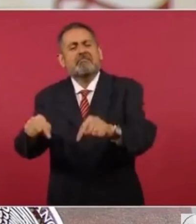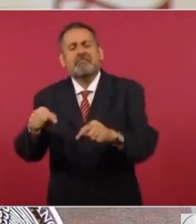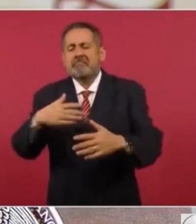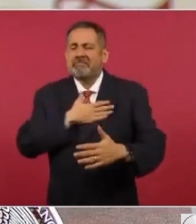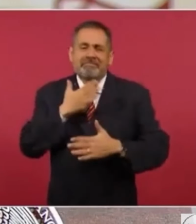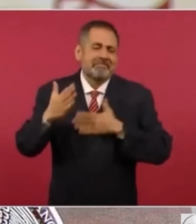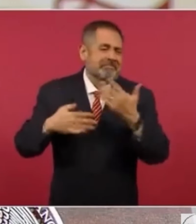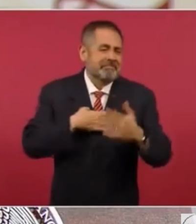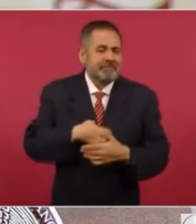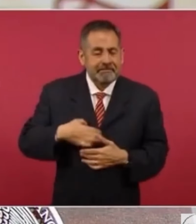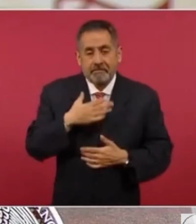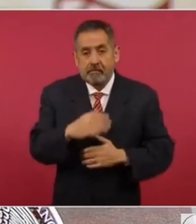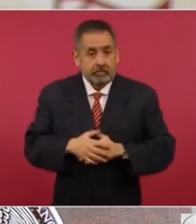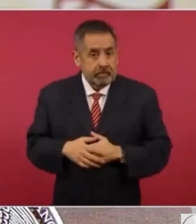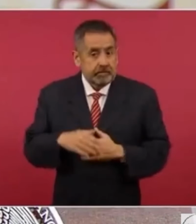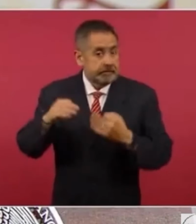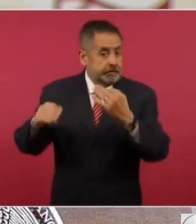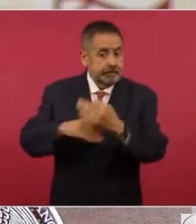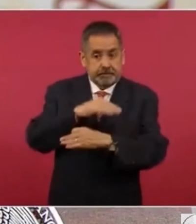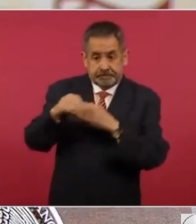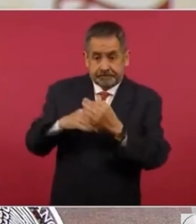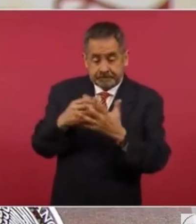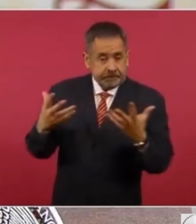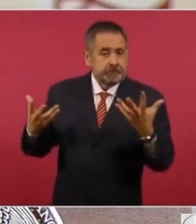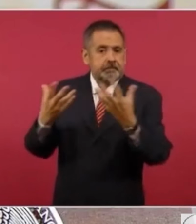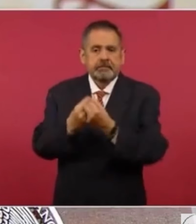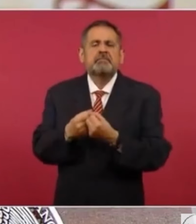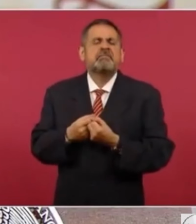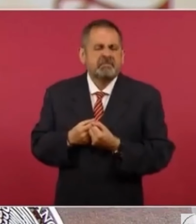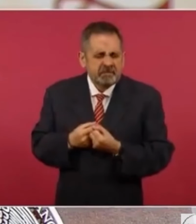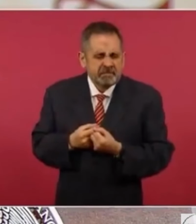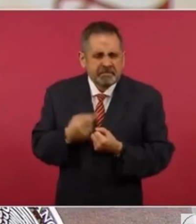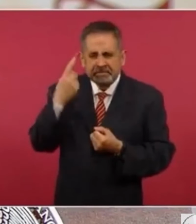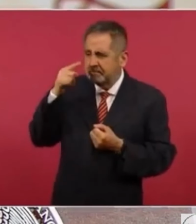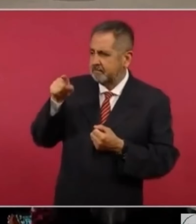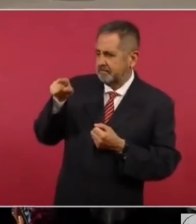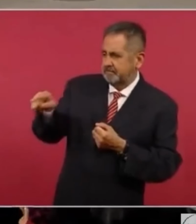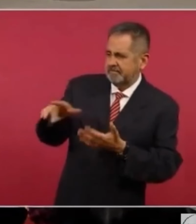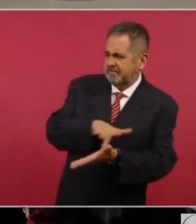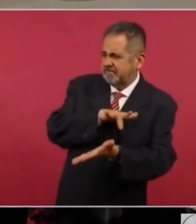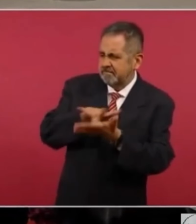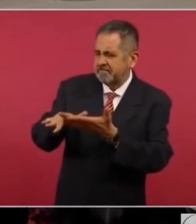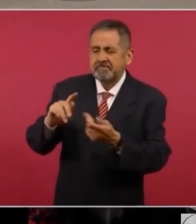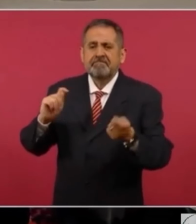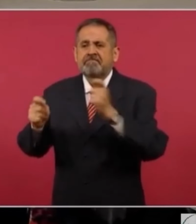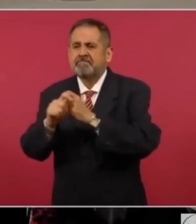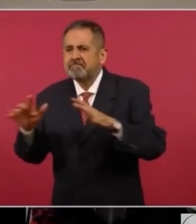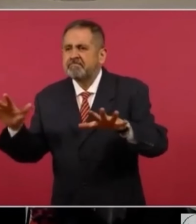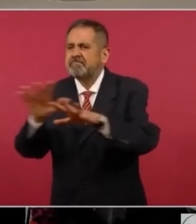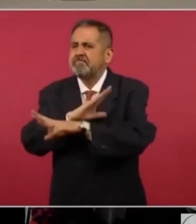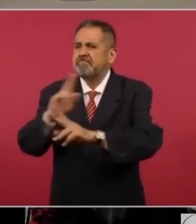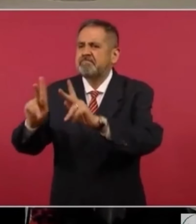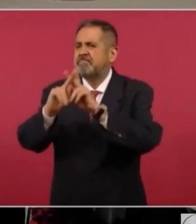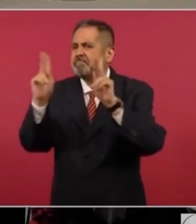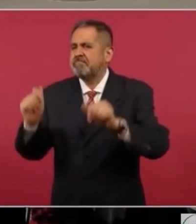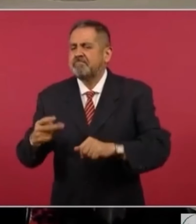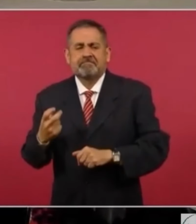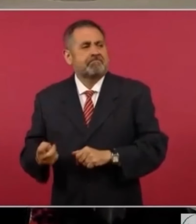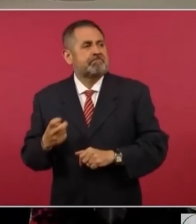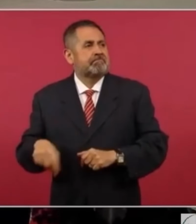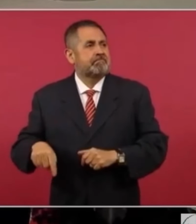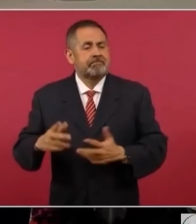Todas y todos juntos en apoyo de la transformación pacífica de este